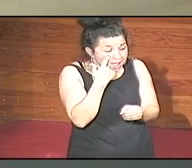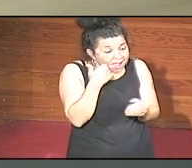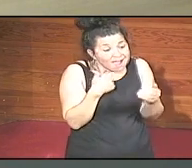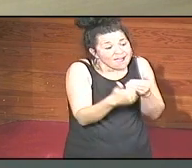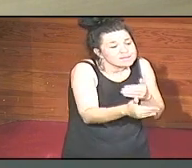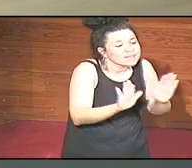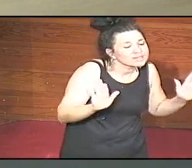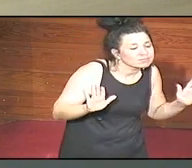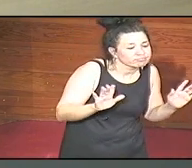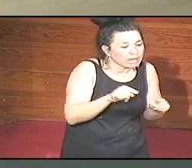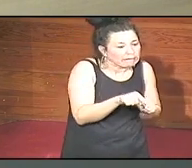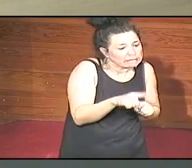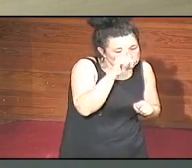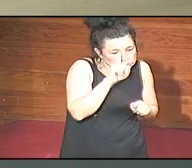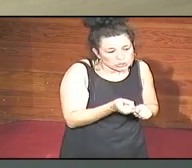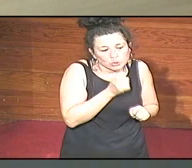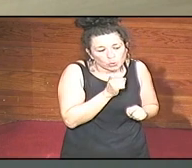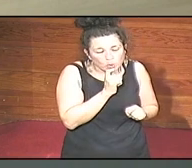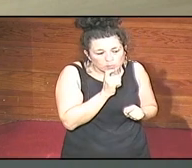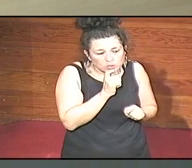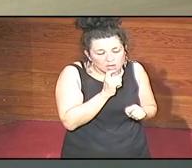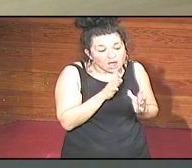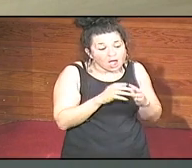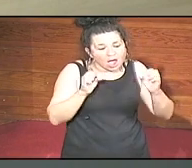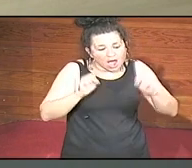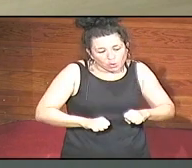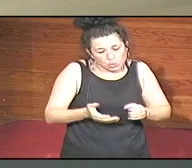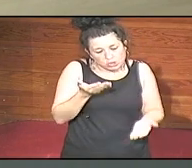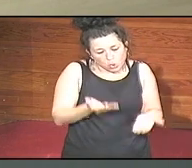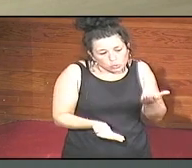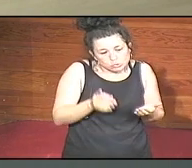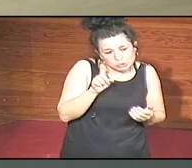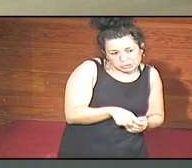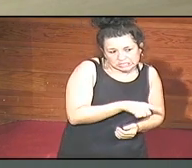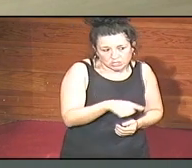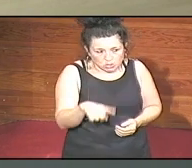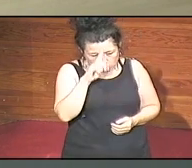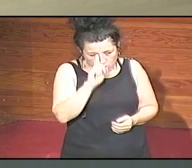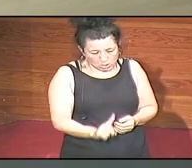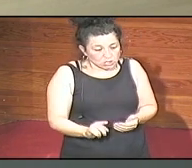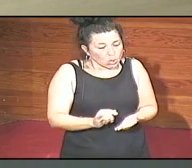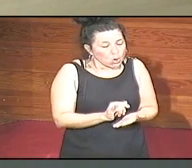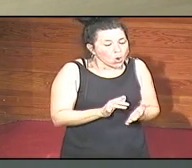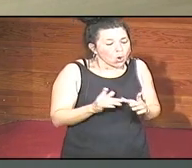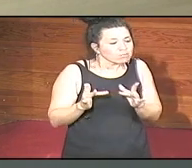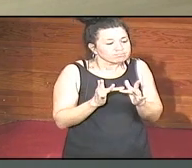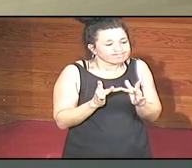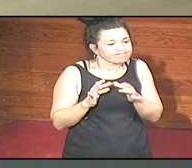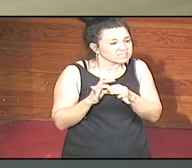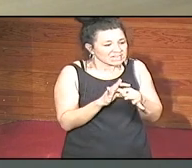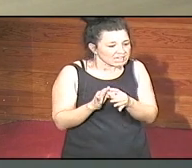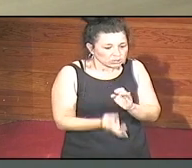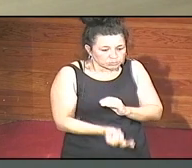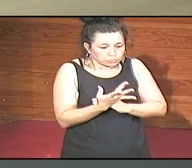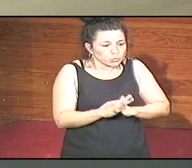qué va a pasar si será a través de acuerdos más justos o no o qué tipo de relaciones se van a crear ahí